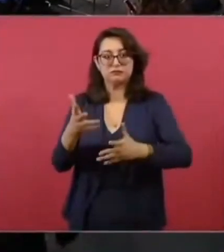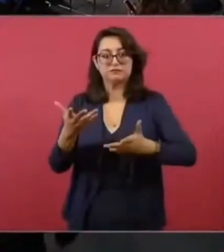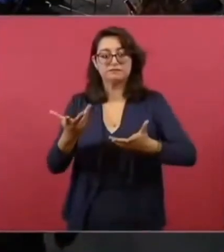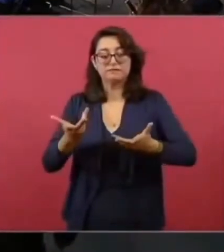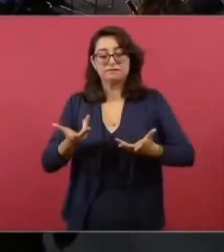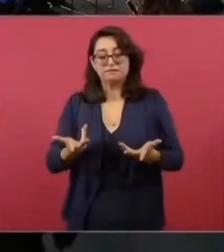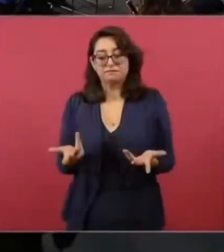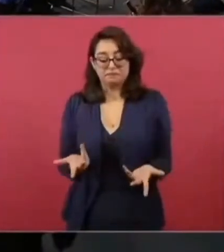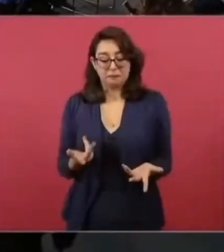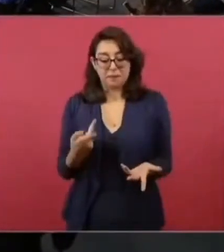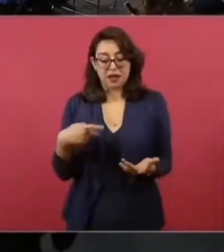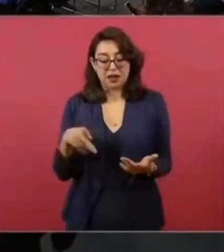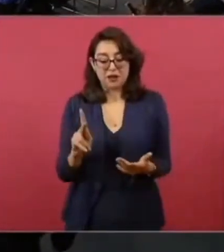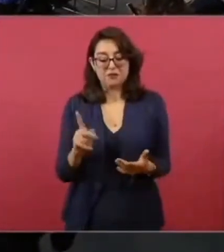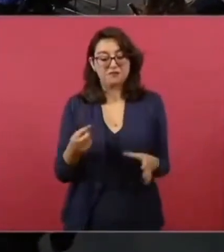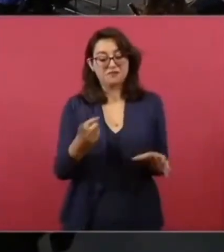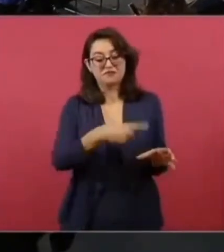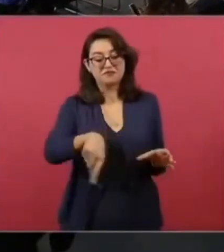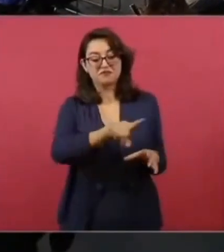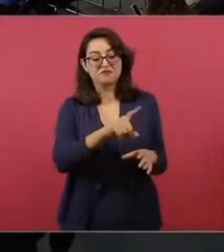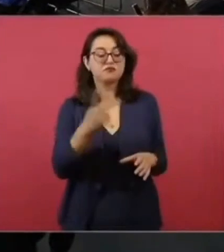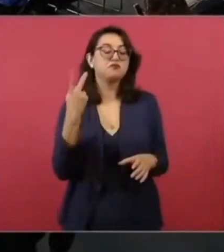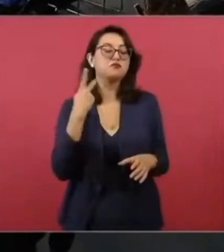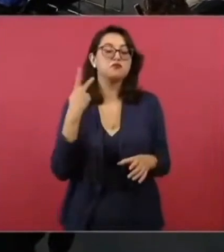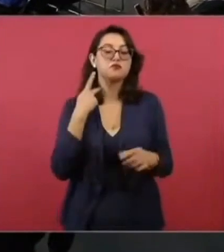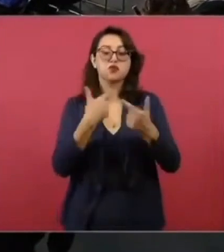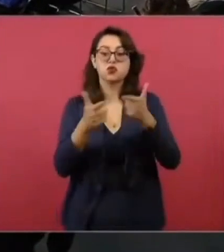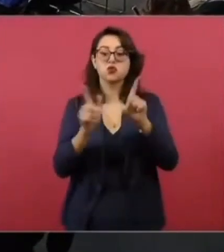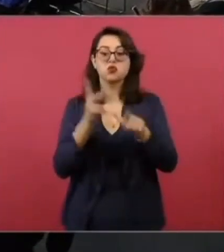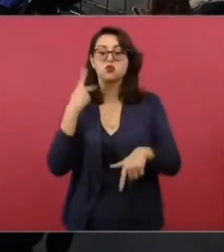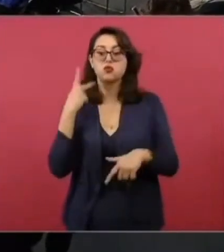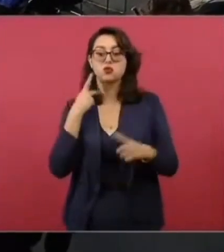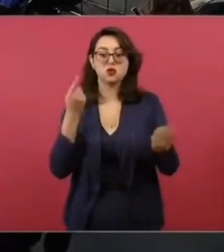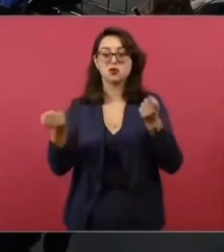paradójico, contradictorio, los partidos políticos.